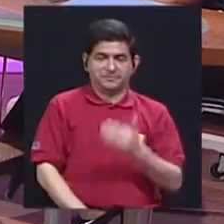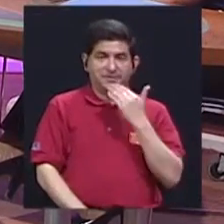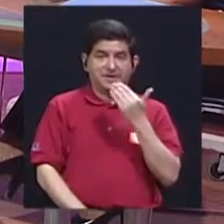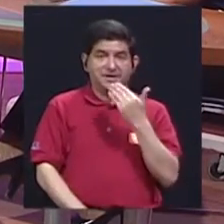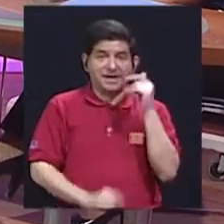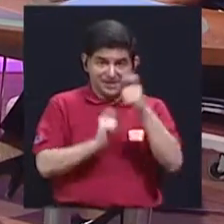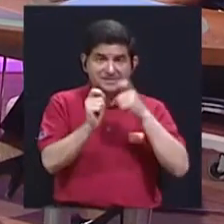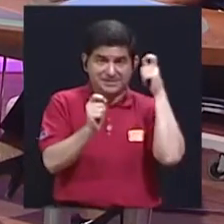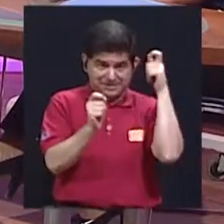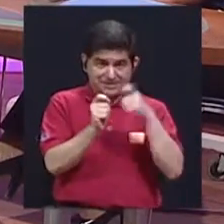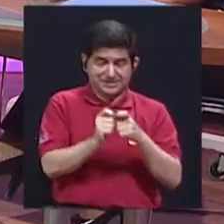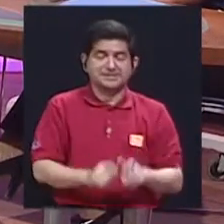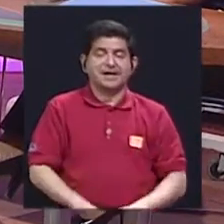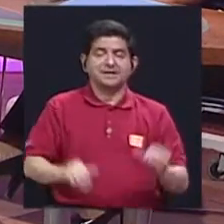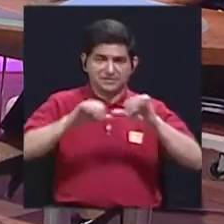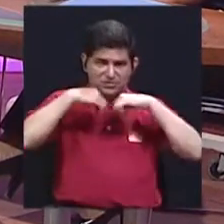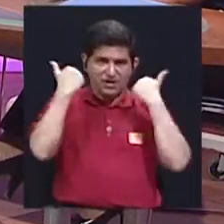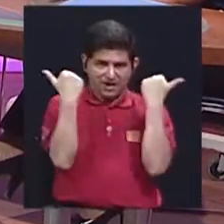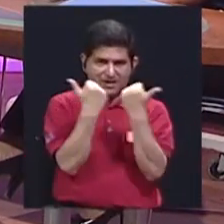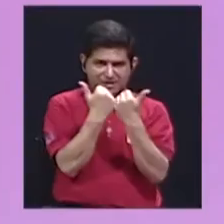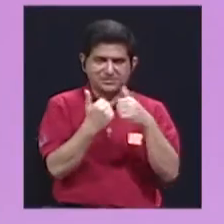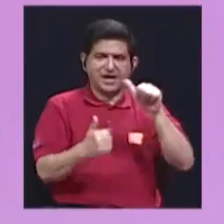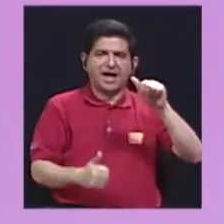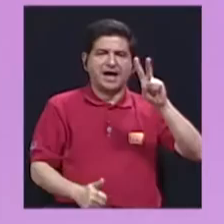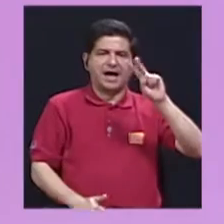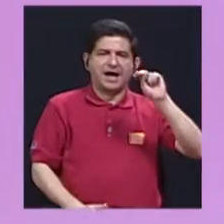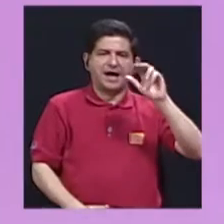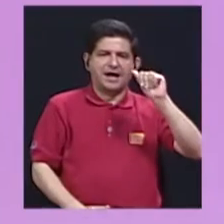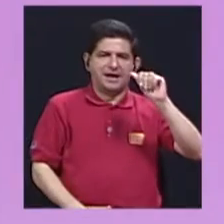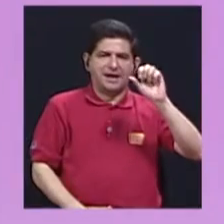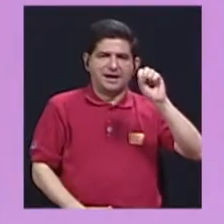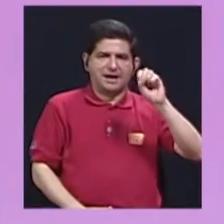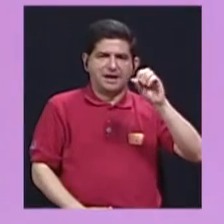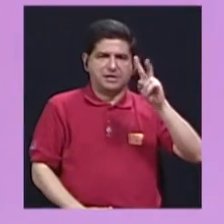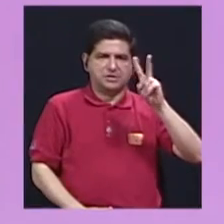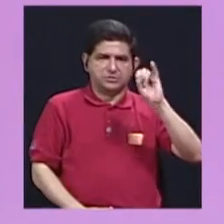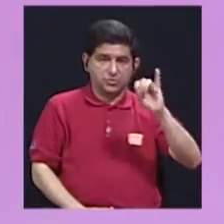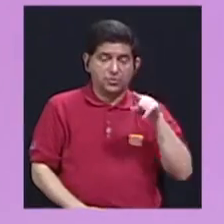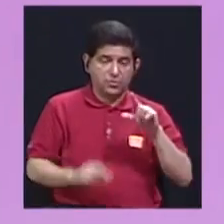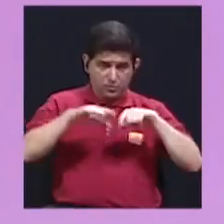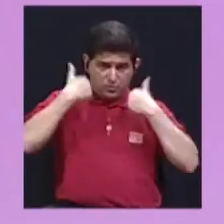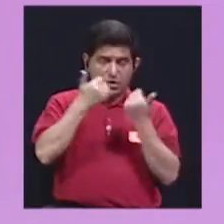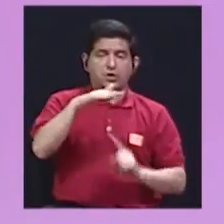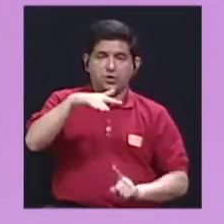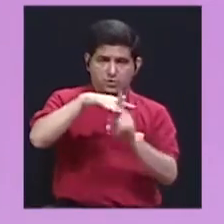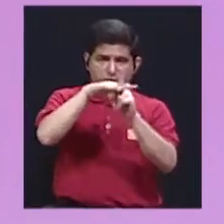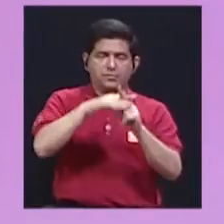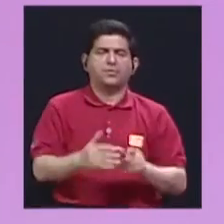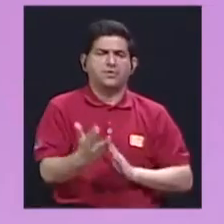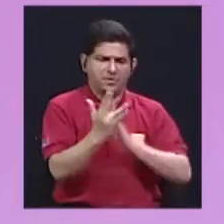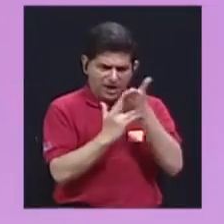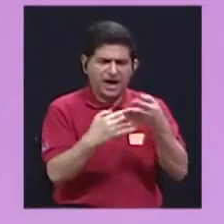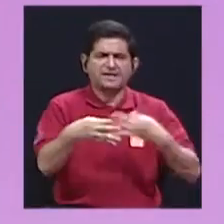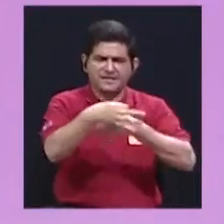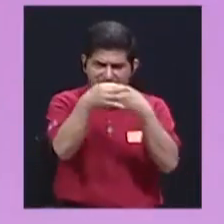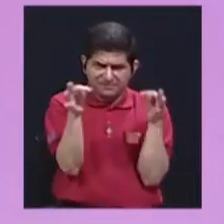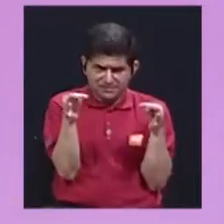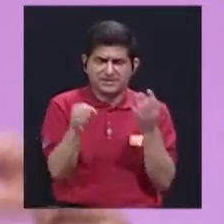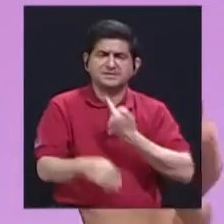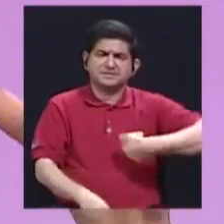precisamente a nash hoy es que este grupo surgió porque por medio de los talleres que nosotros